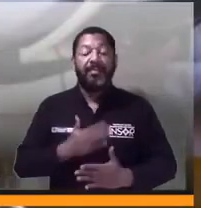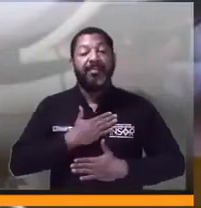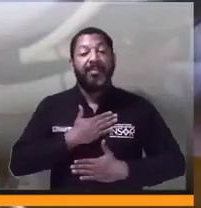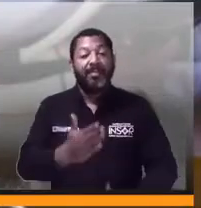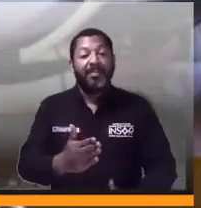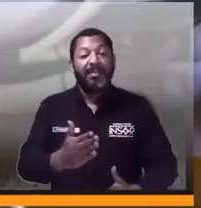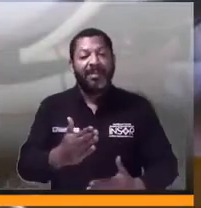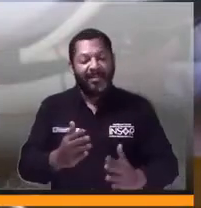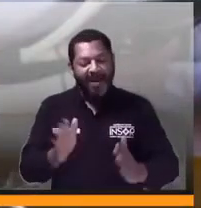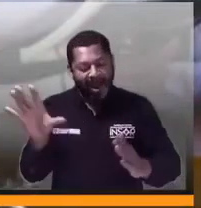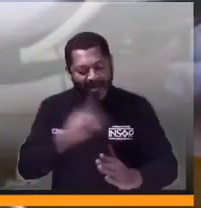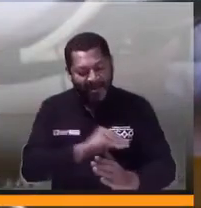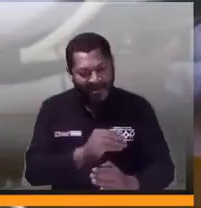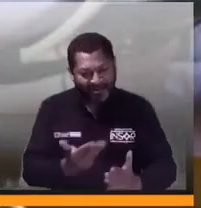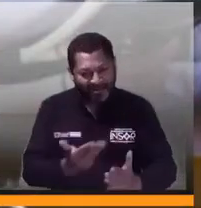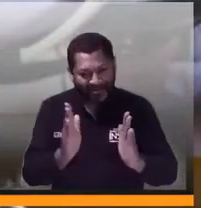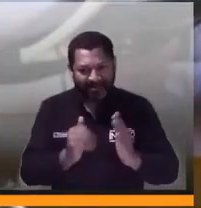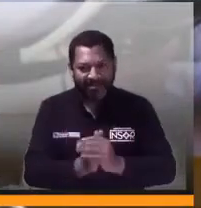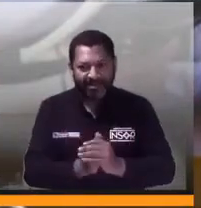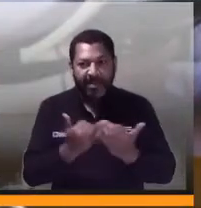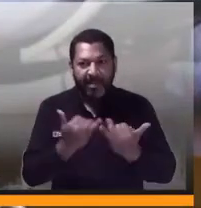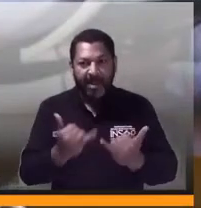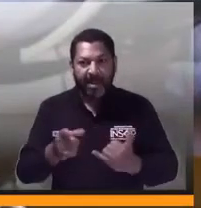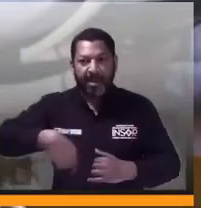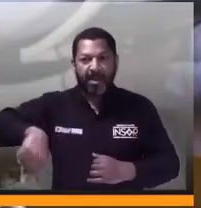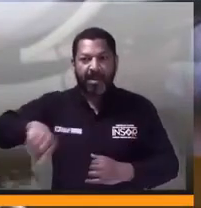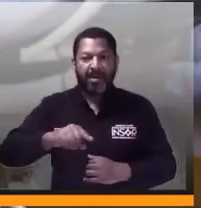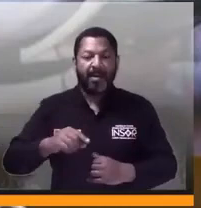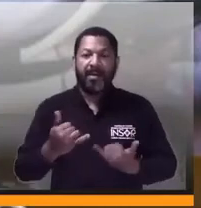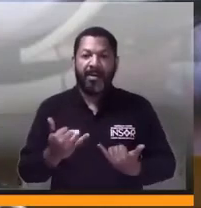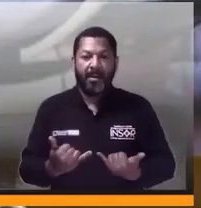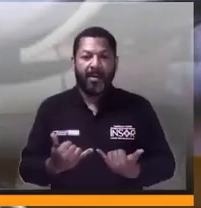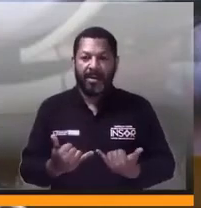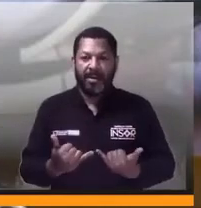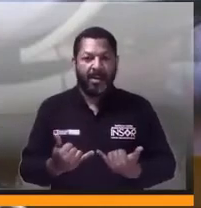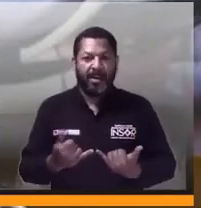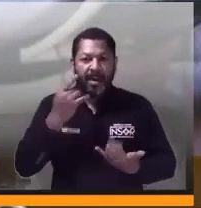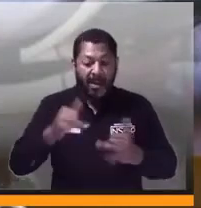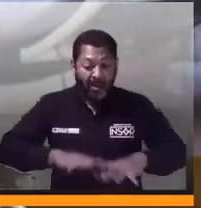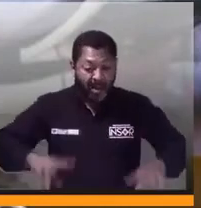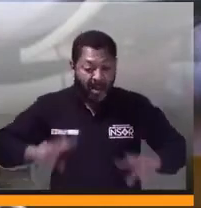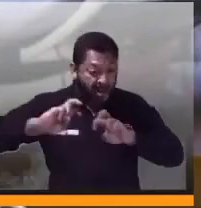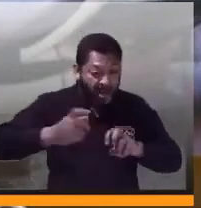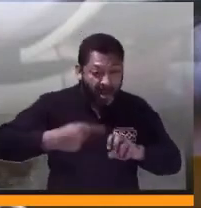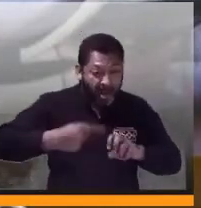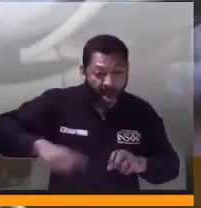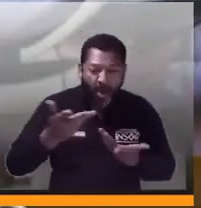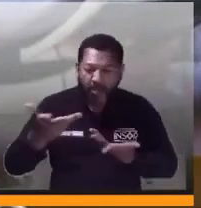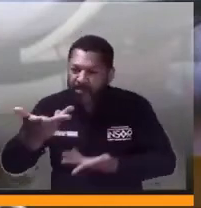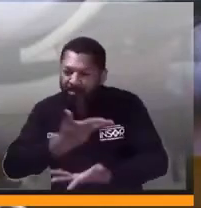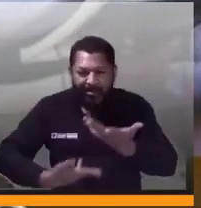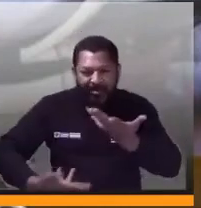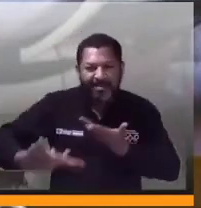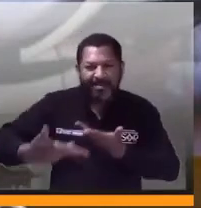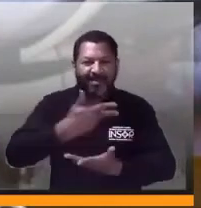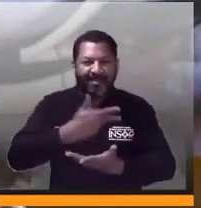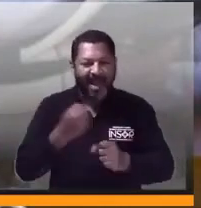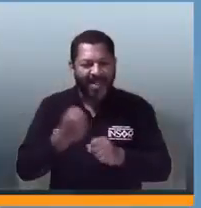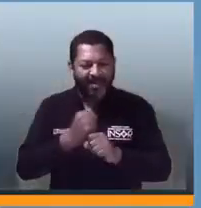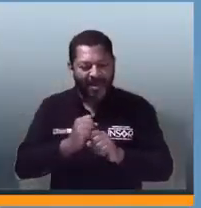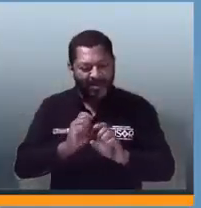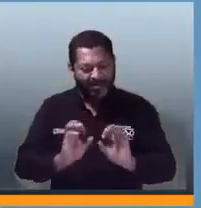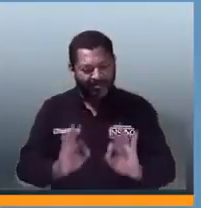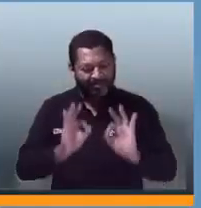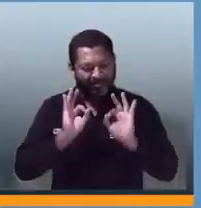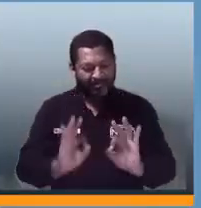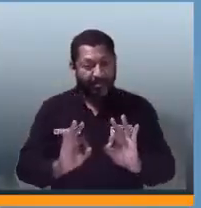Un saludo a todos muy especial. Nuevamente estamos en Educated. Han sido muchos espacios de investigación, de puesta en común y de un trabajo muy decidido,